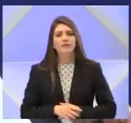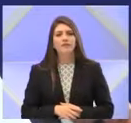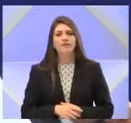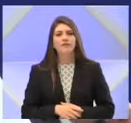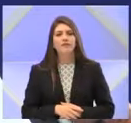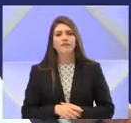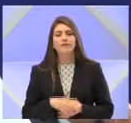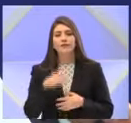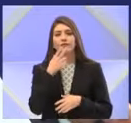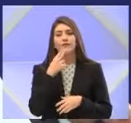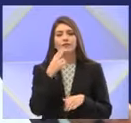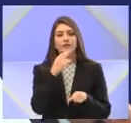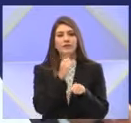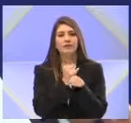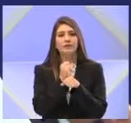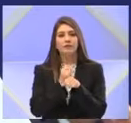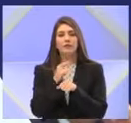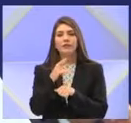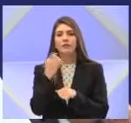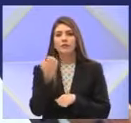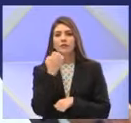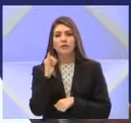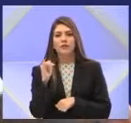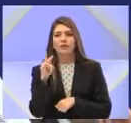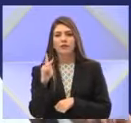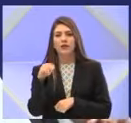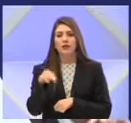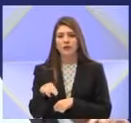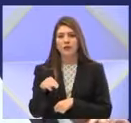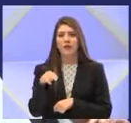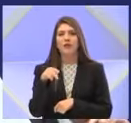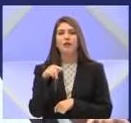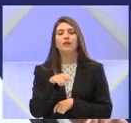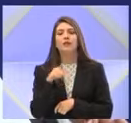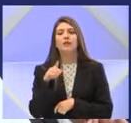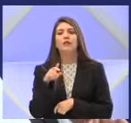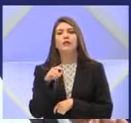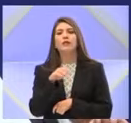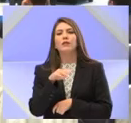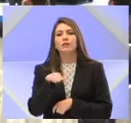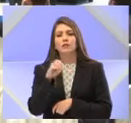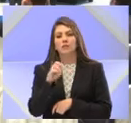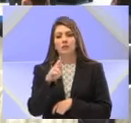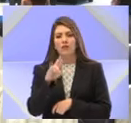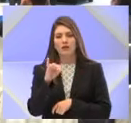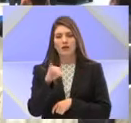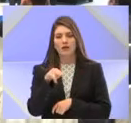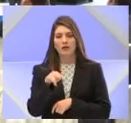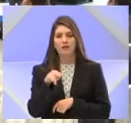investigador del instituto politécnico nacional dionisio manuel molina